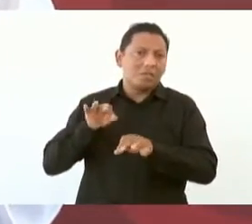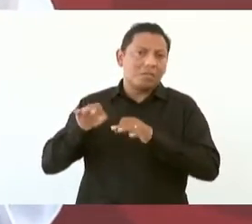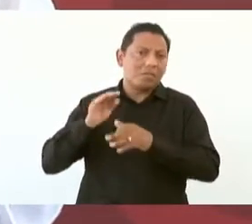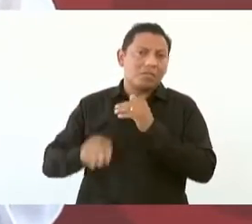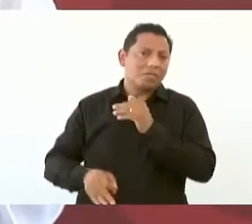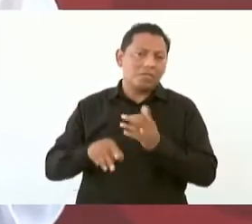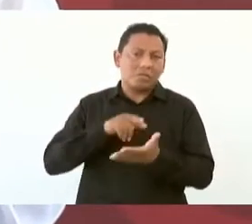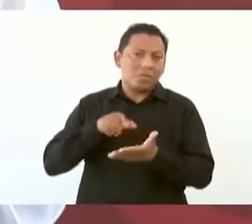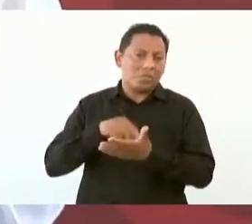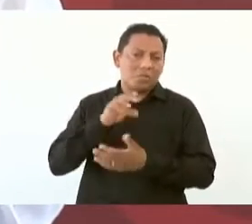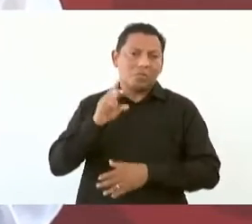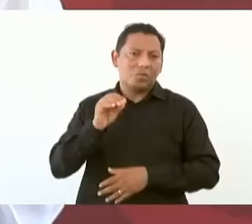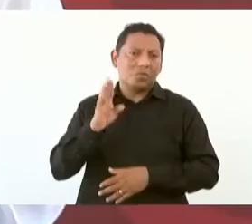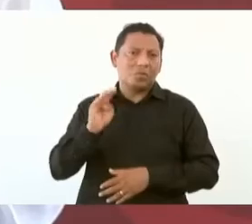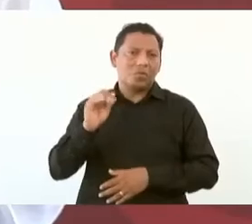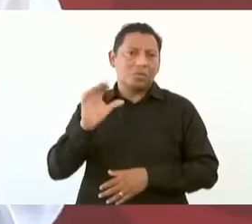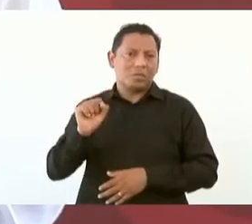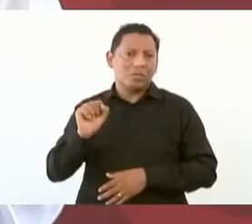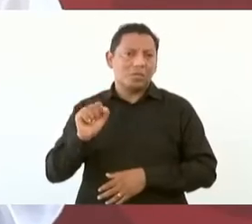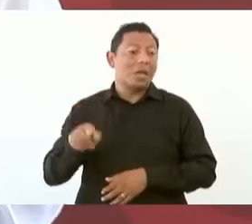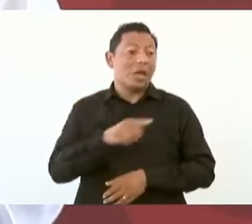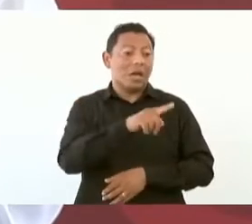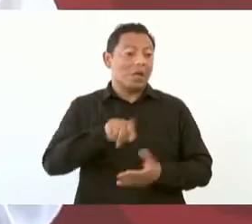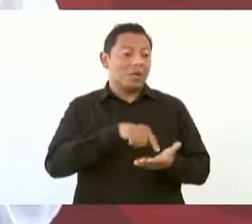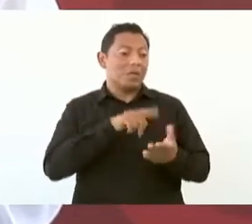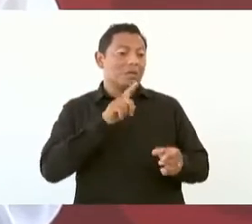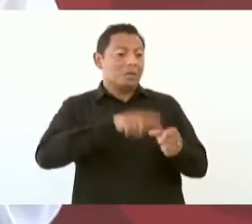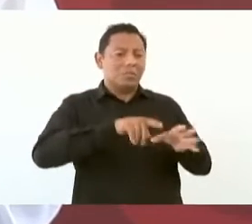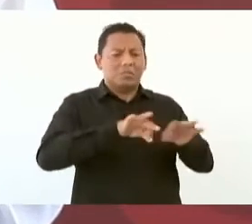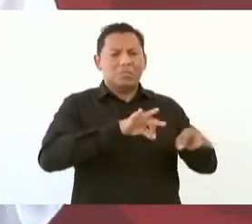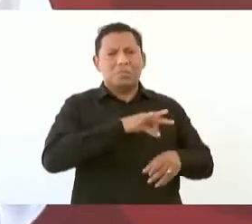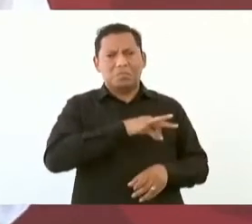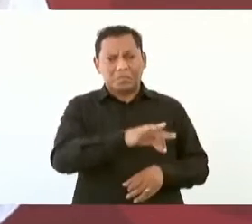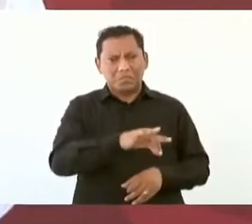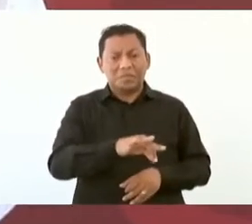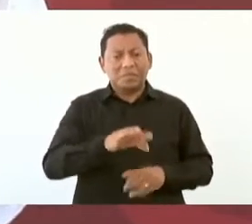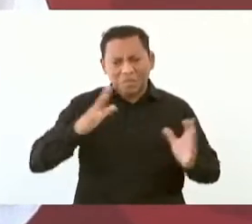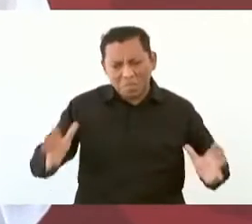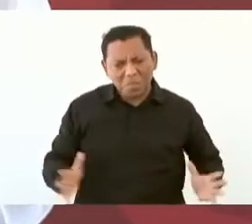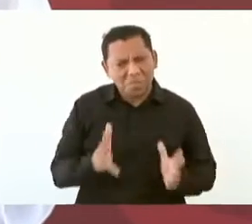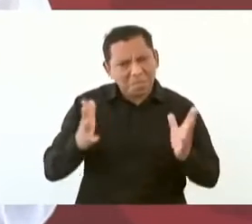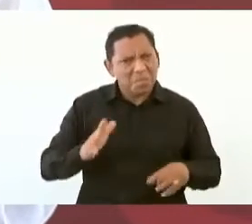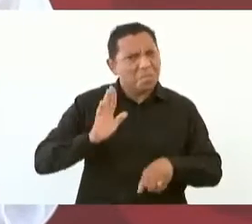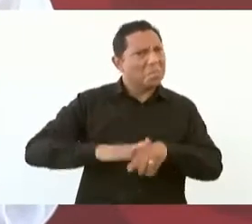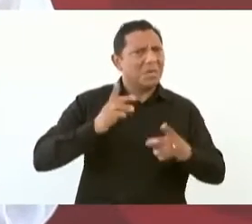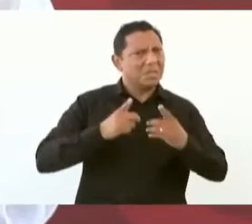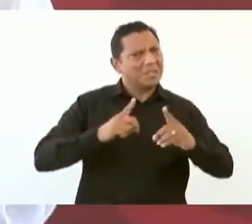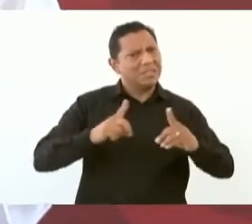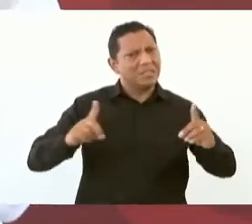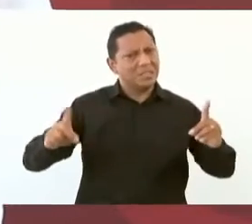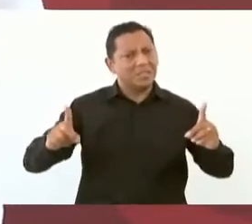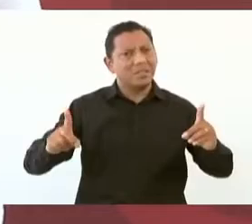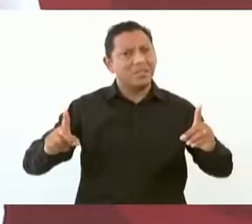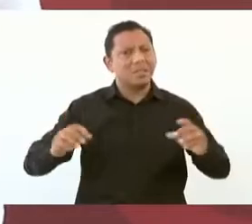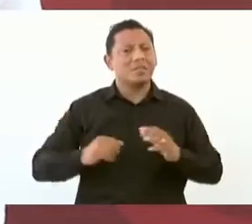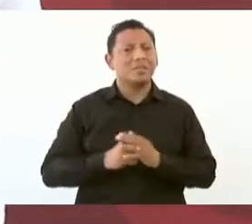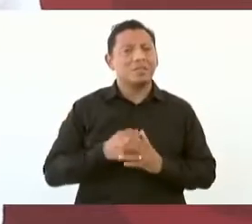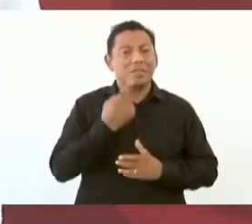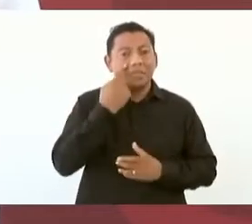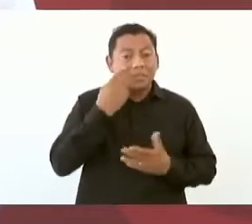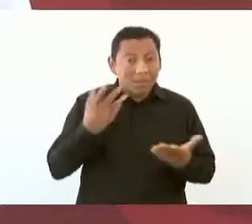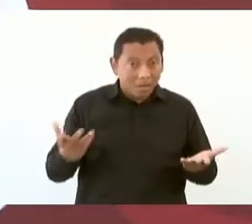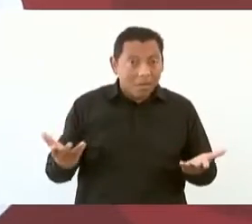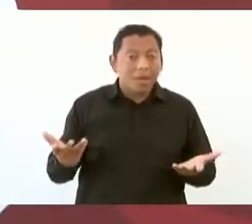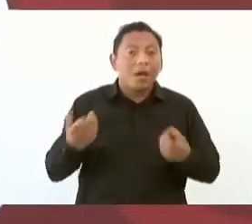Dos Bocas. Y vamos a seguir impulsando el desarrollo. Una